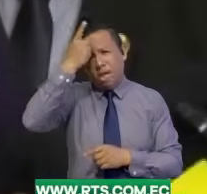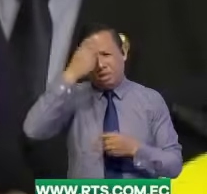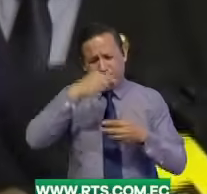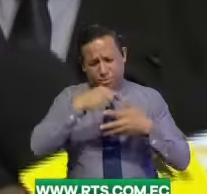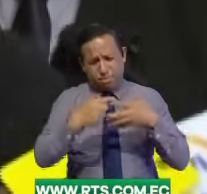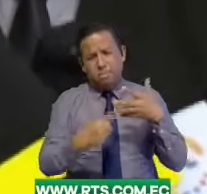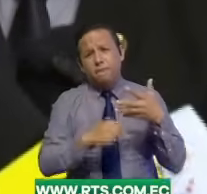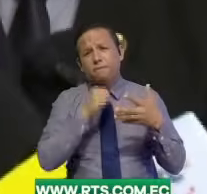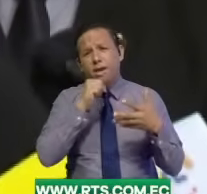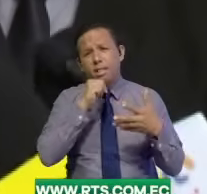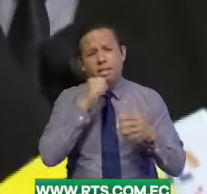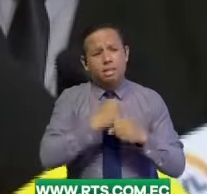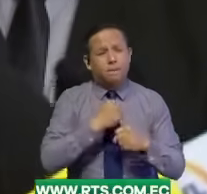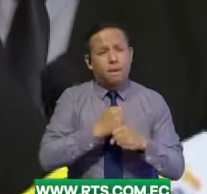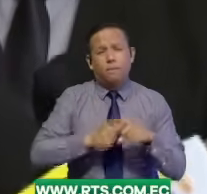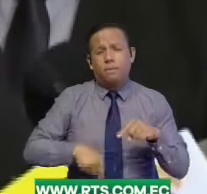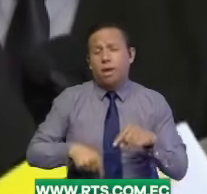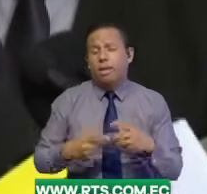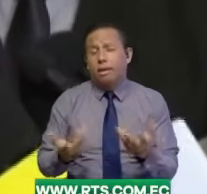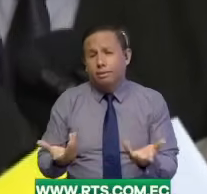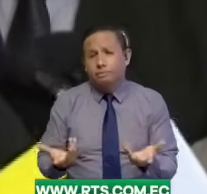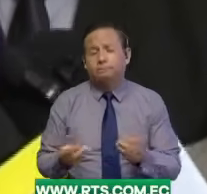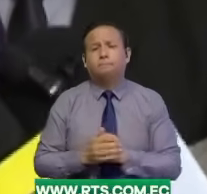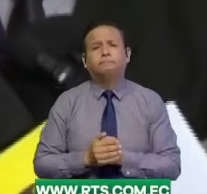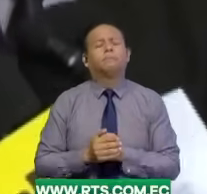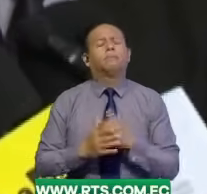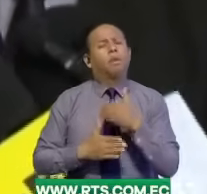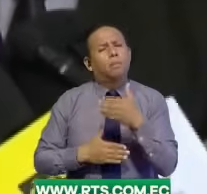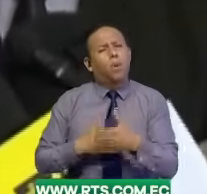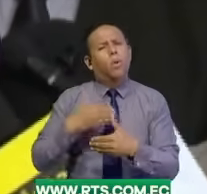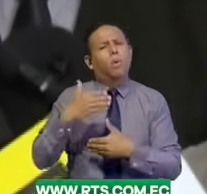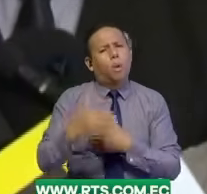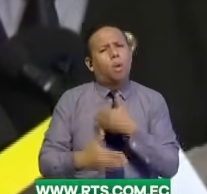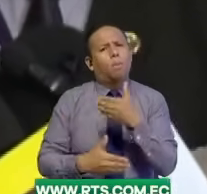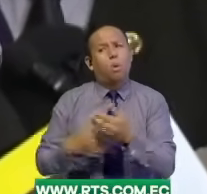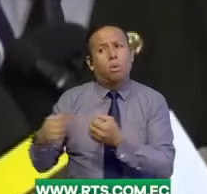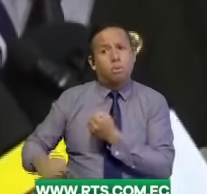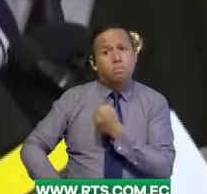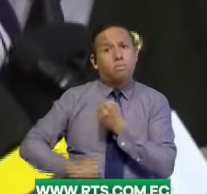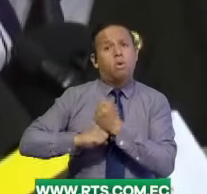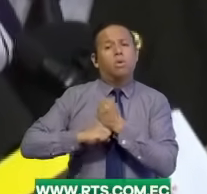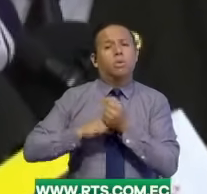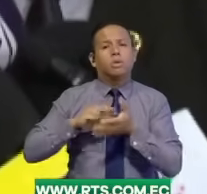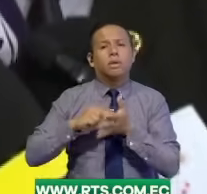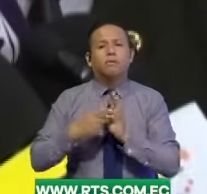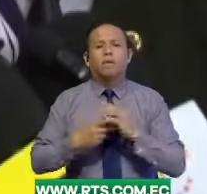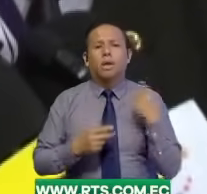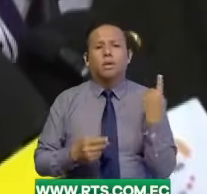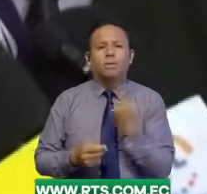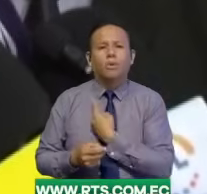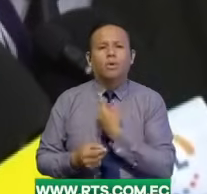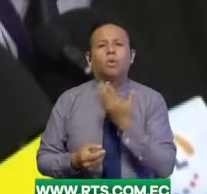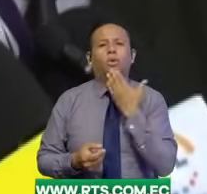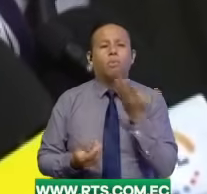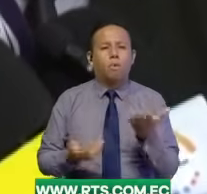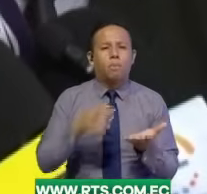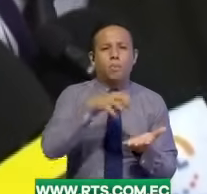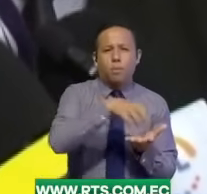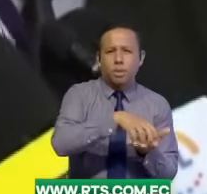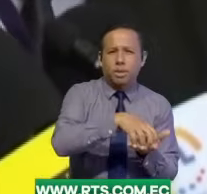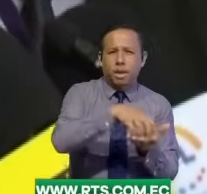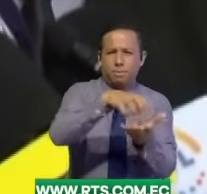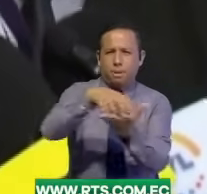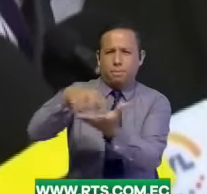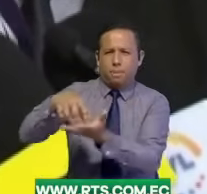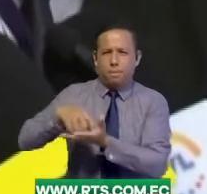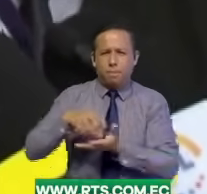nos da la independencia y de a poco va generando que ese nombre que tiene cada uno de nuestras provincias y de nuestros